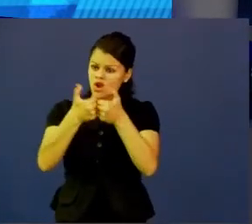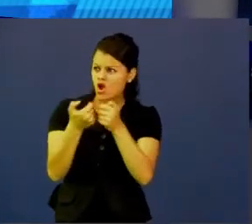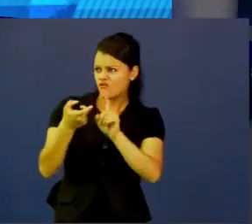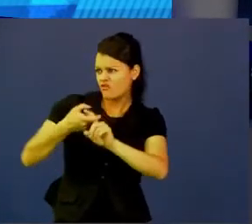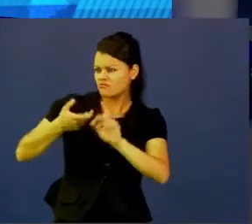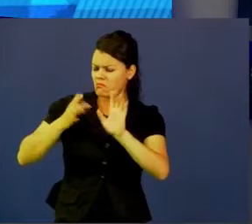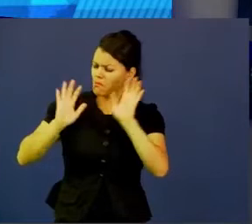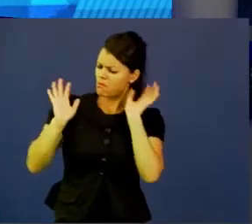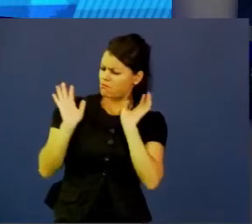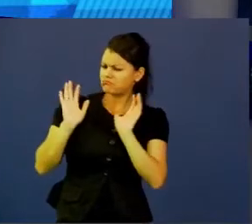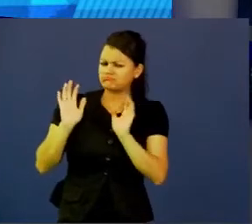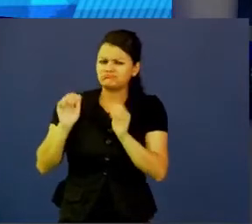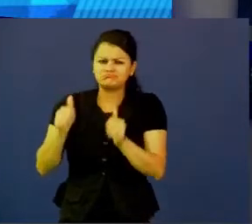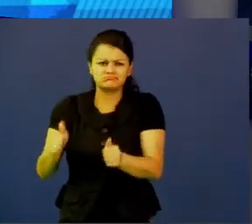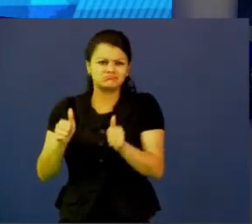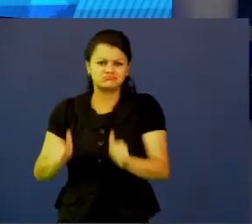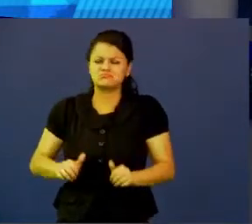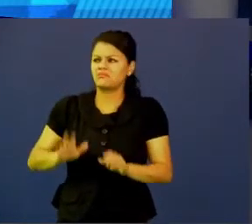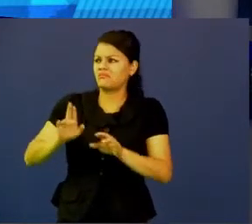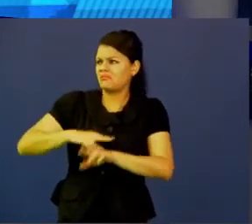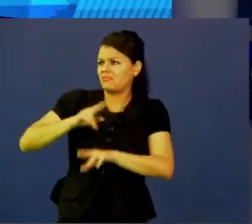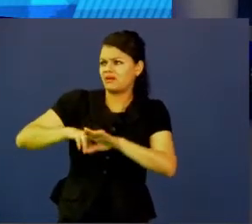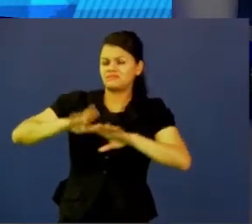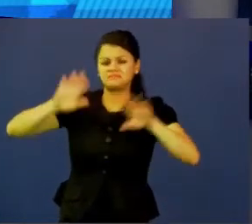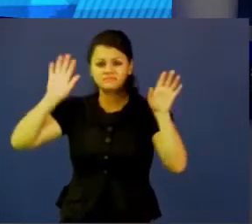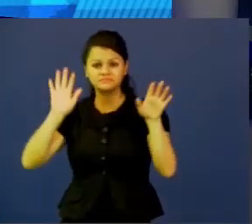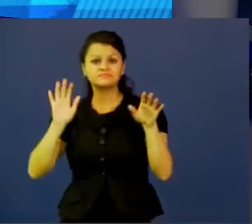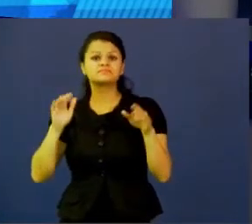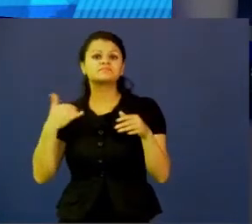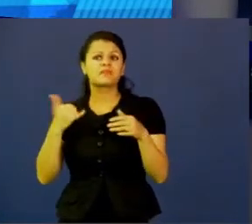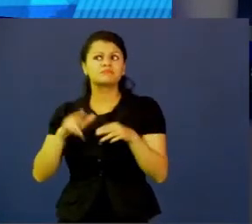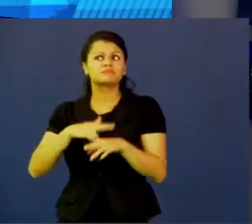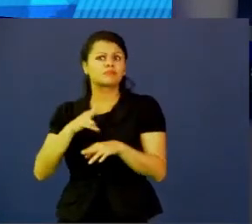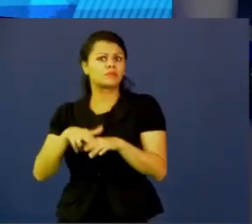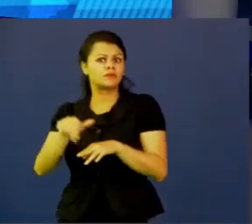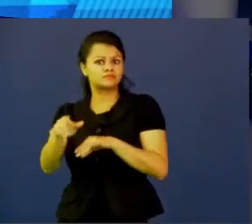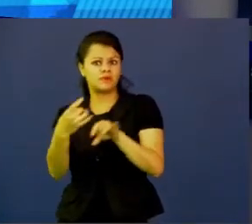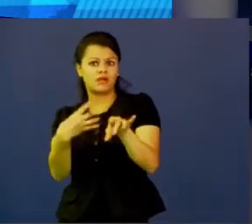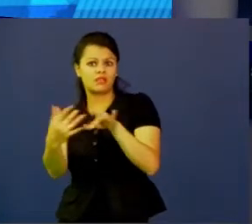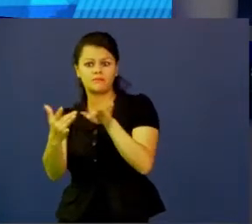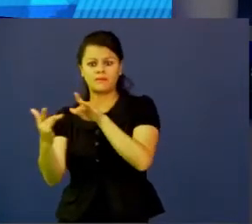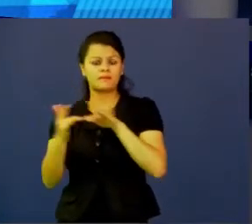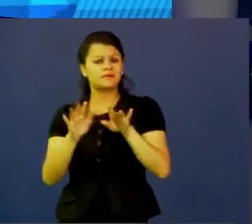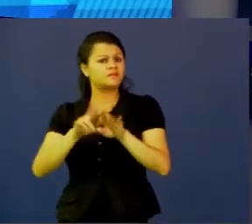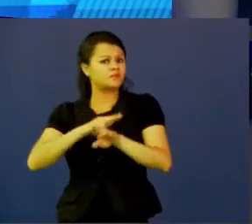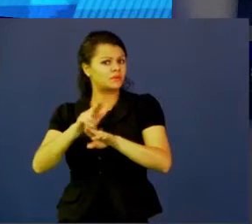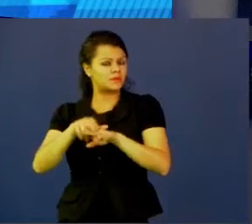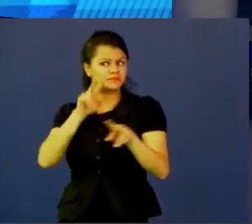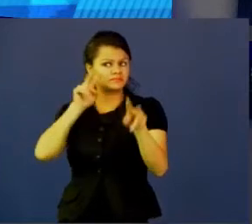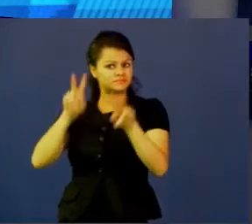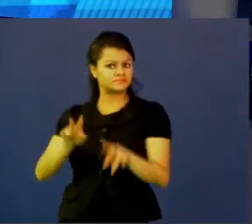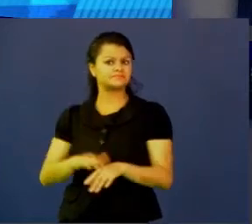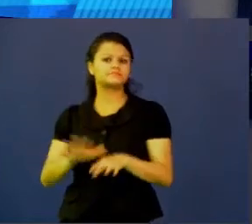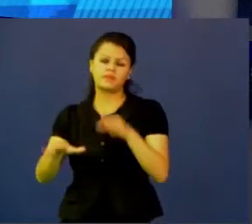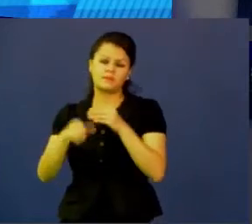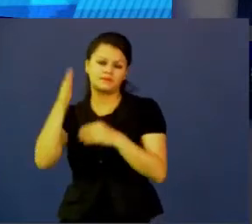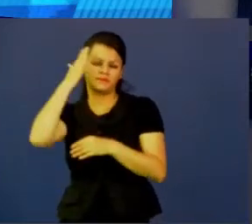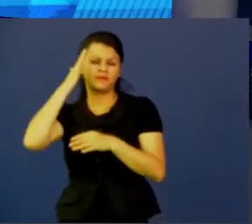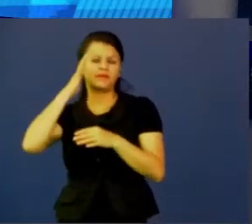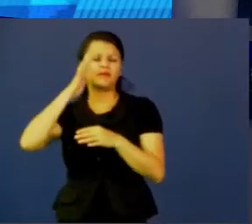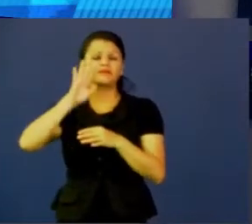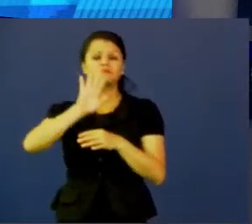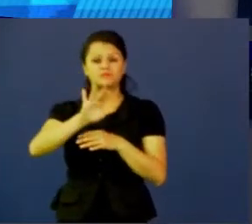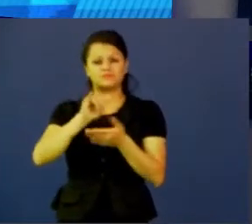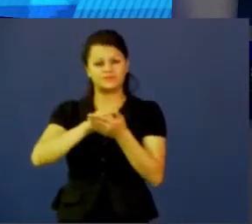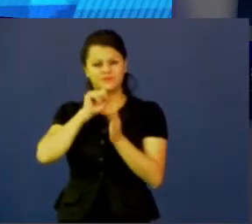normalizado este, digamos, tipo de interacciones sociales. También sabemos, según nuestra encuesta colombiana, volviendo a los datos